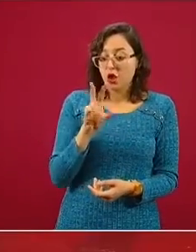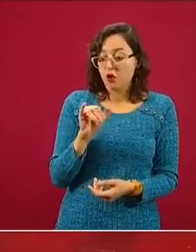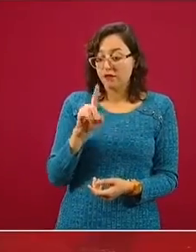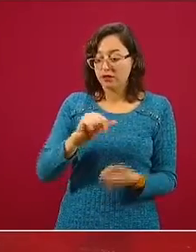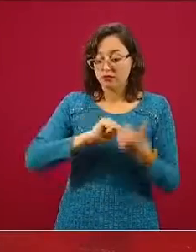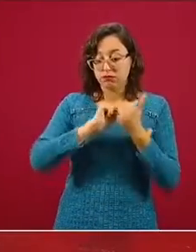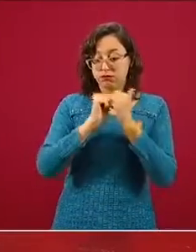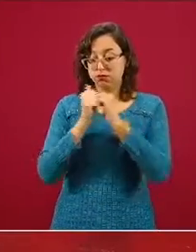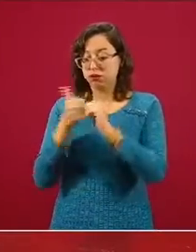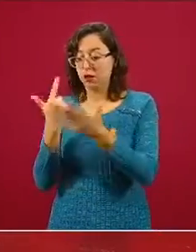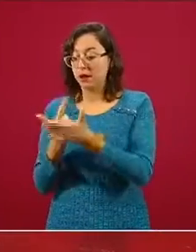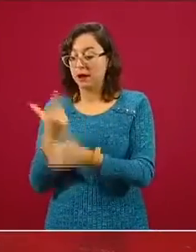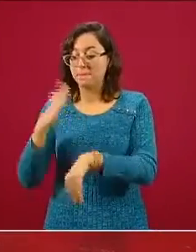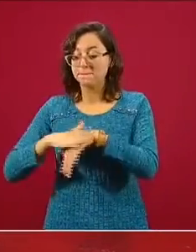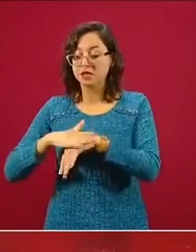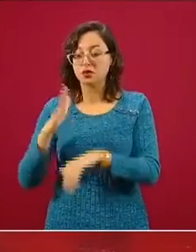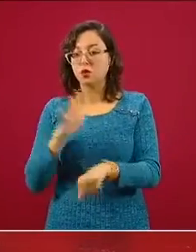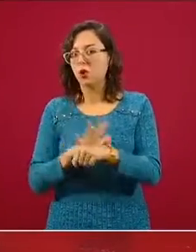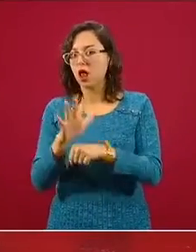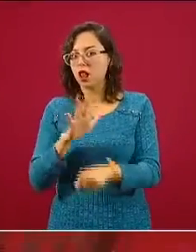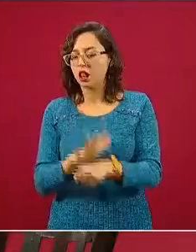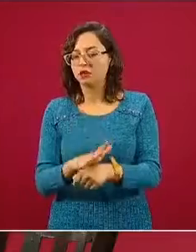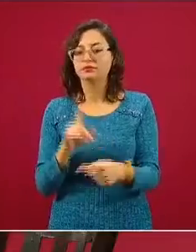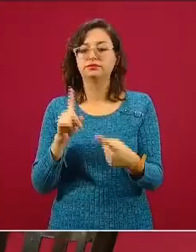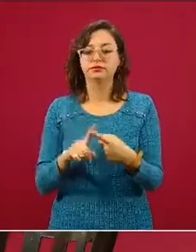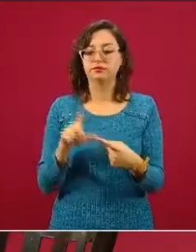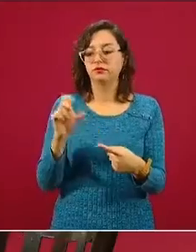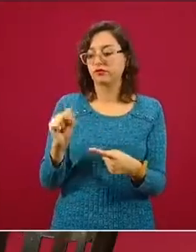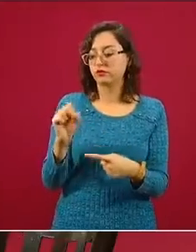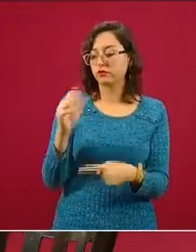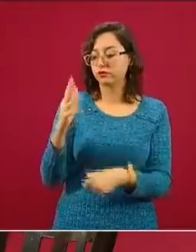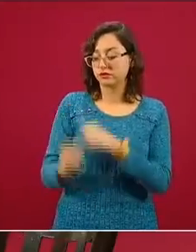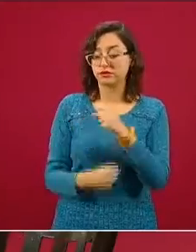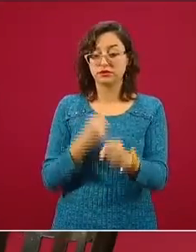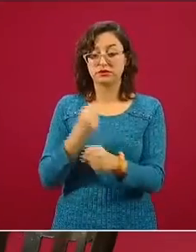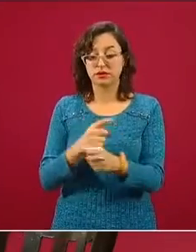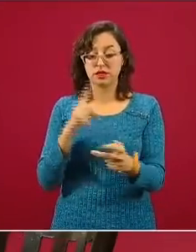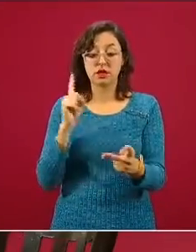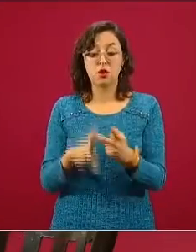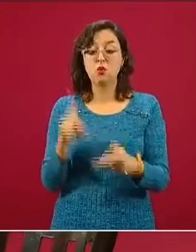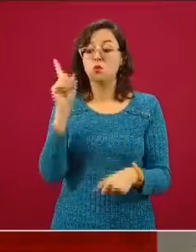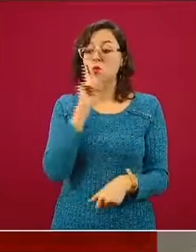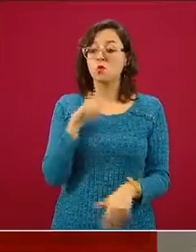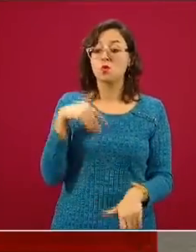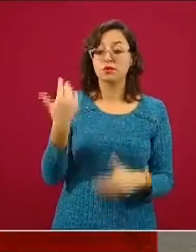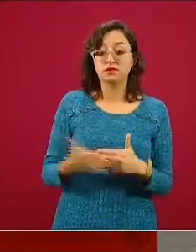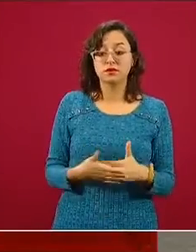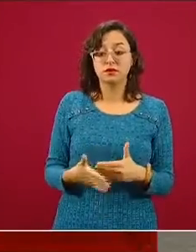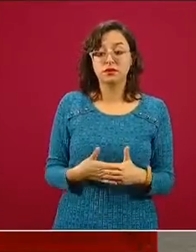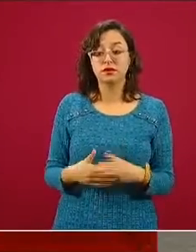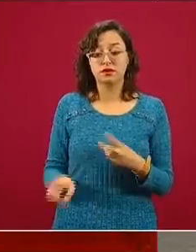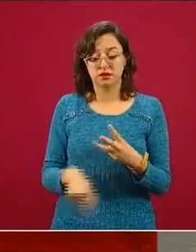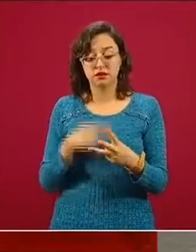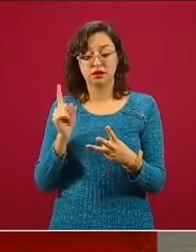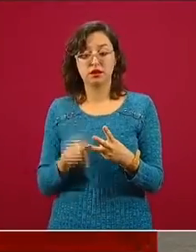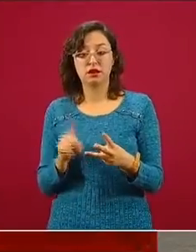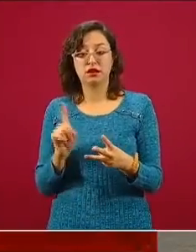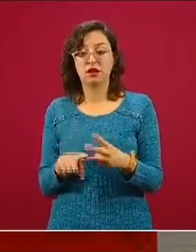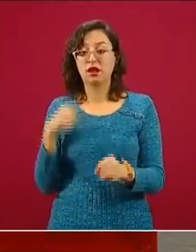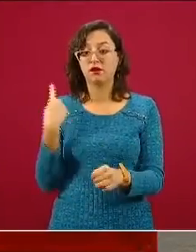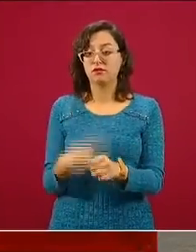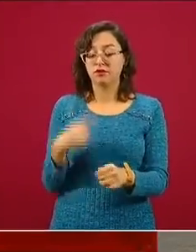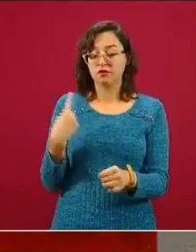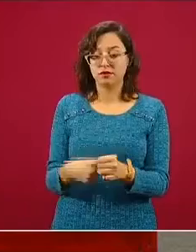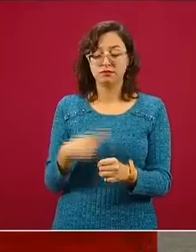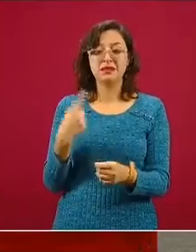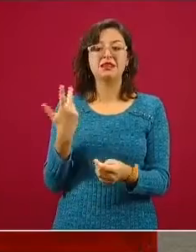incluyen la edad mayor de 65 años, la condición de embarazo y también las enfermedades crónicas,